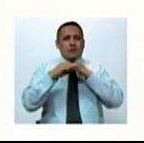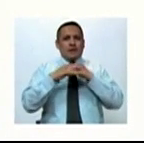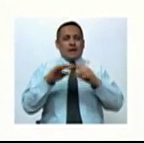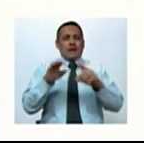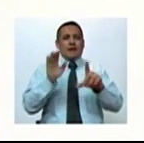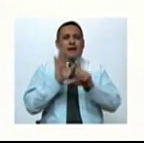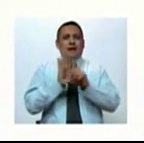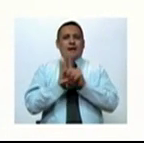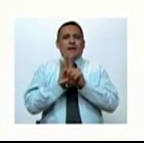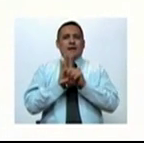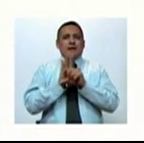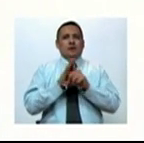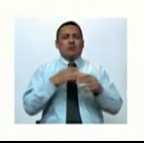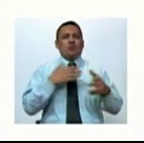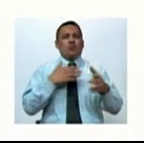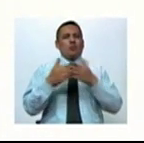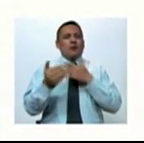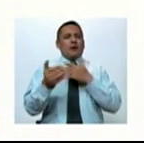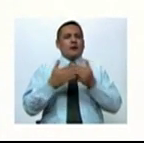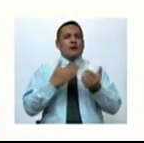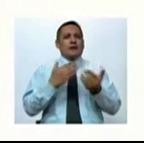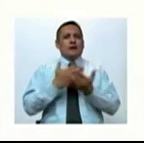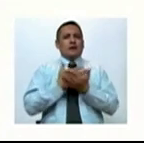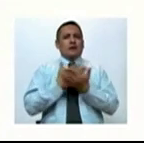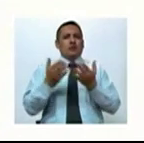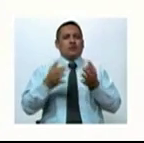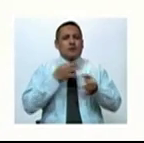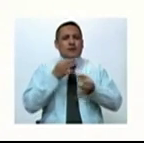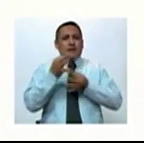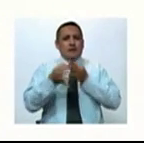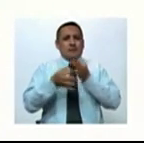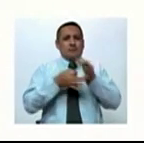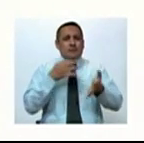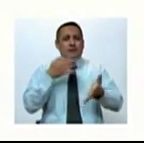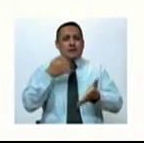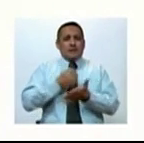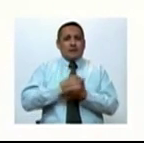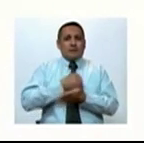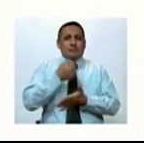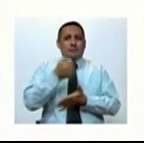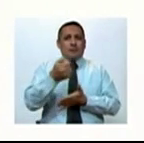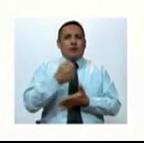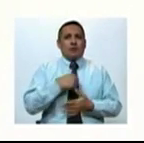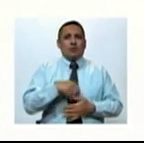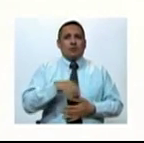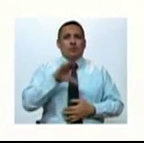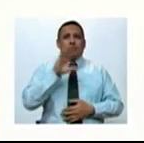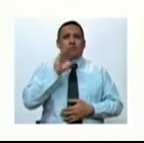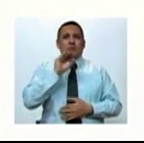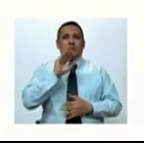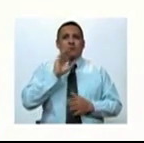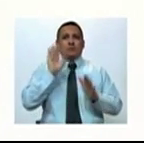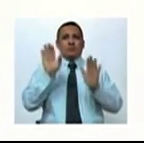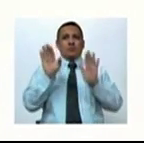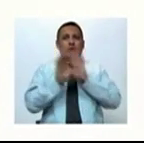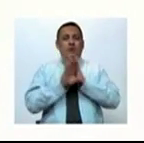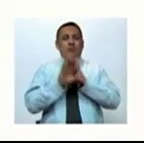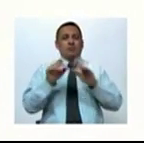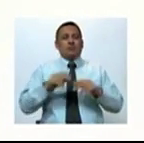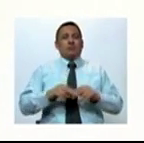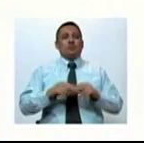igualdad ante la ley, cuando habla de remuneración, lo debe hablar